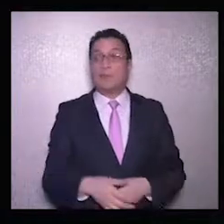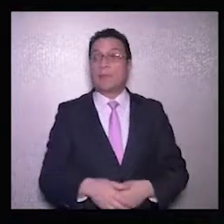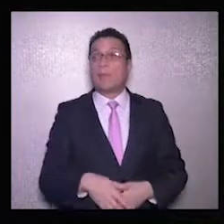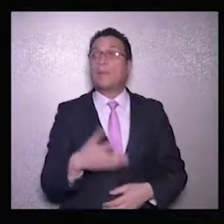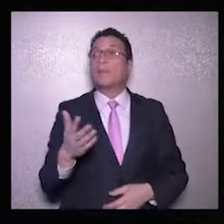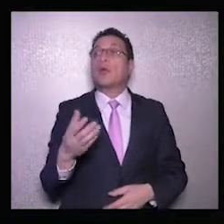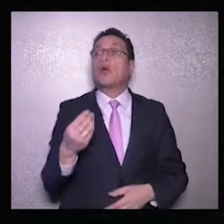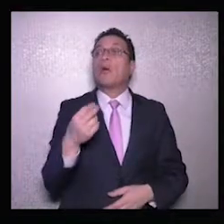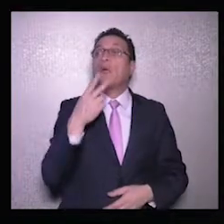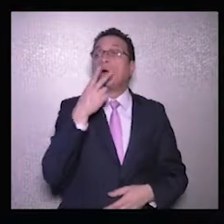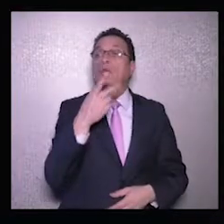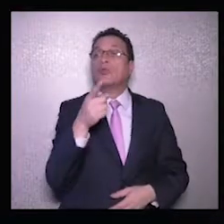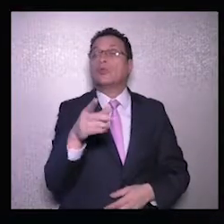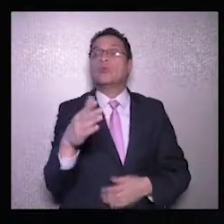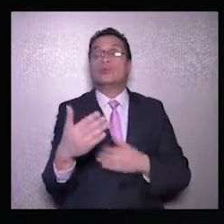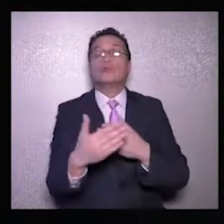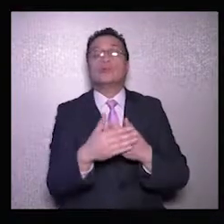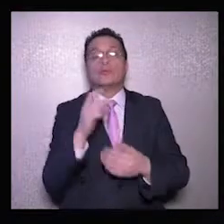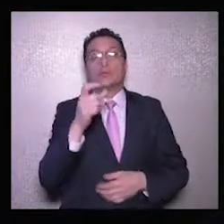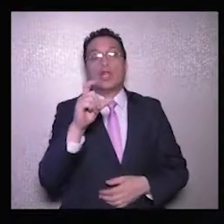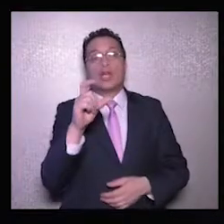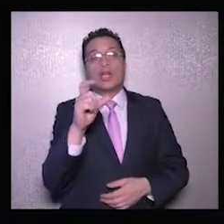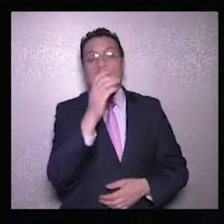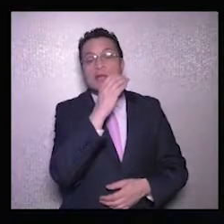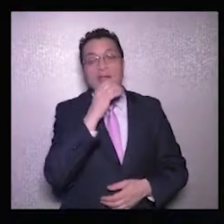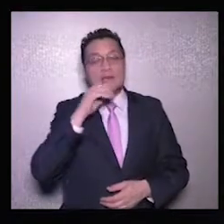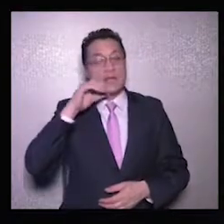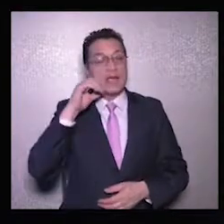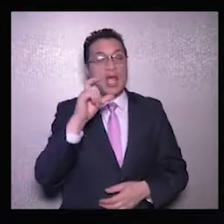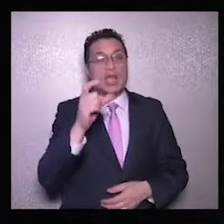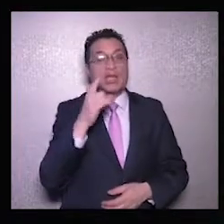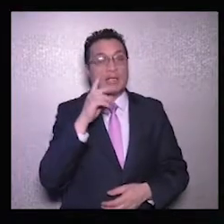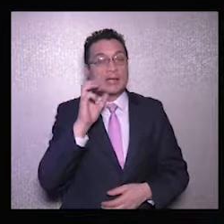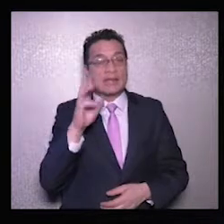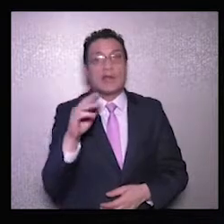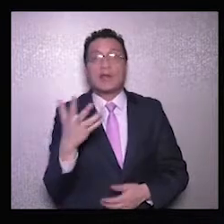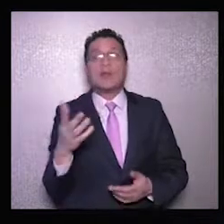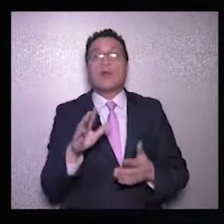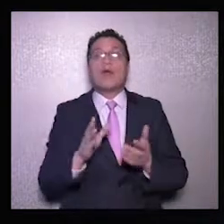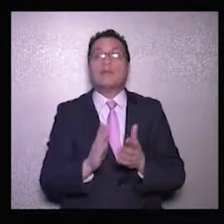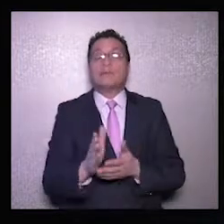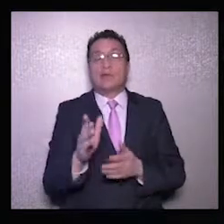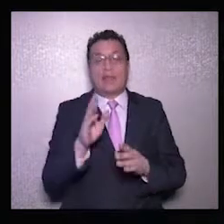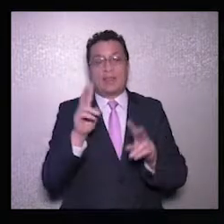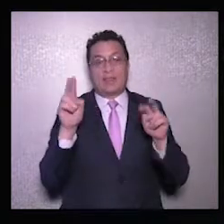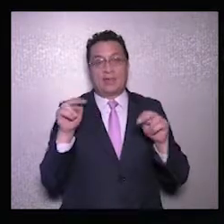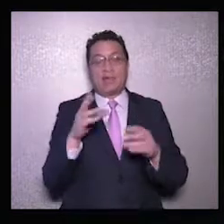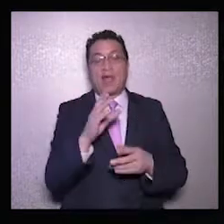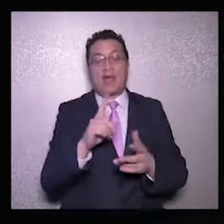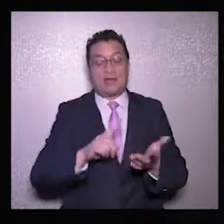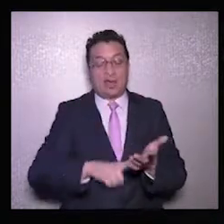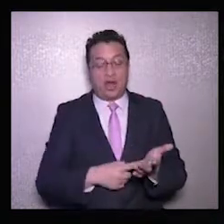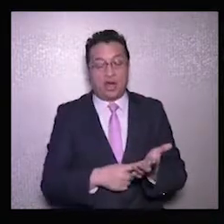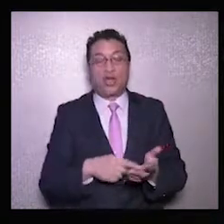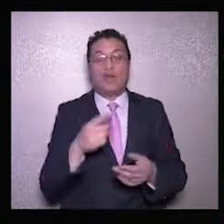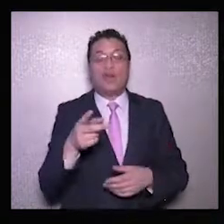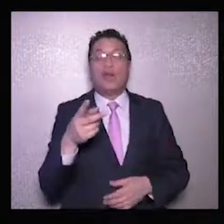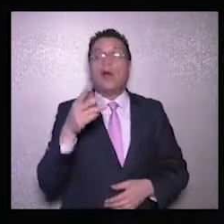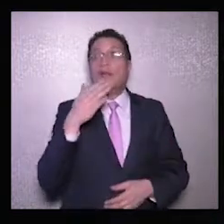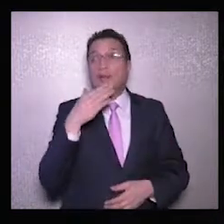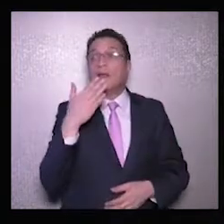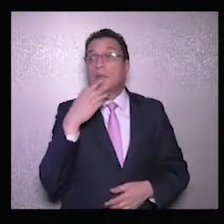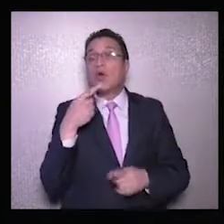lo ve usted la aproximación del comando de Alejandro Guillé? Aquí se ha enfatizado bastante el tema tecnológico, la gestión de datos, pero también hay